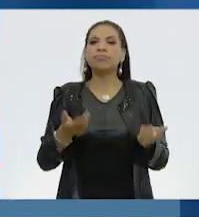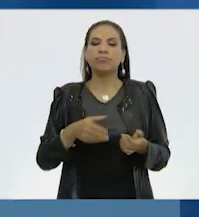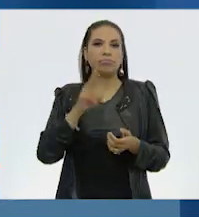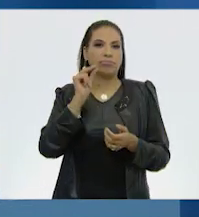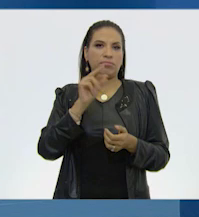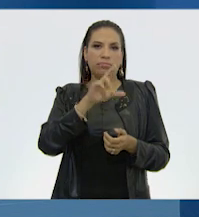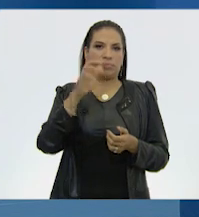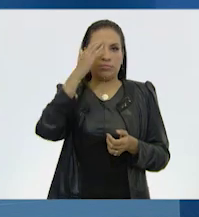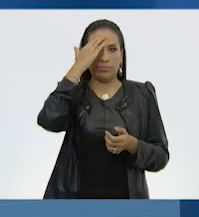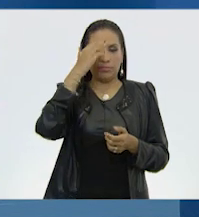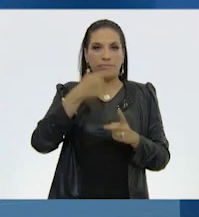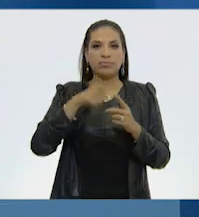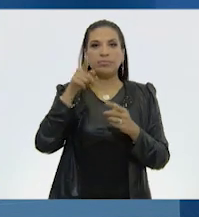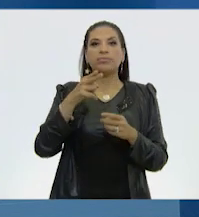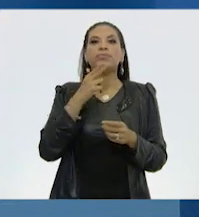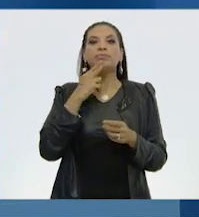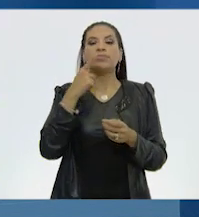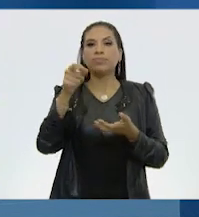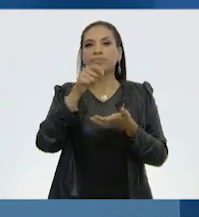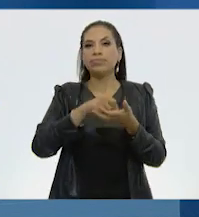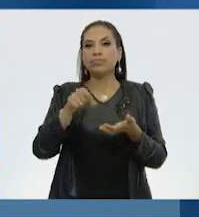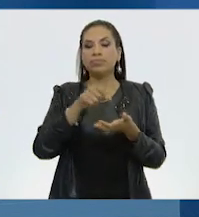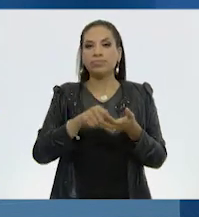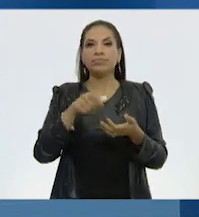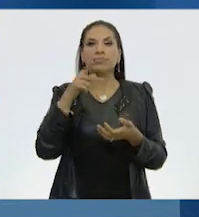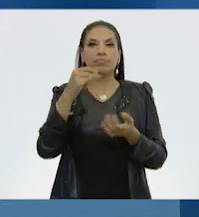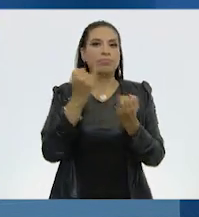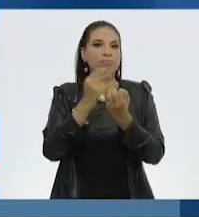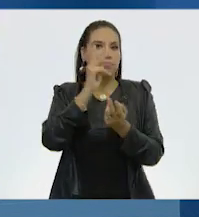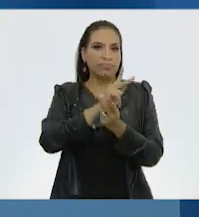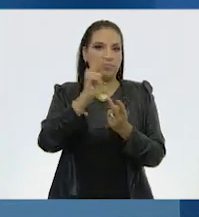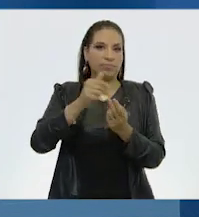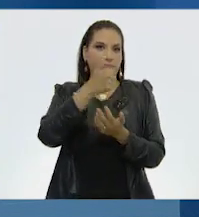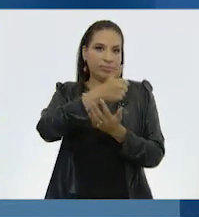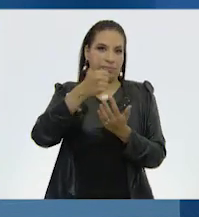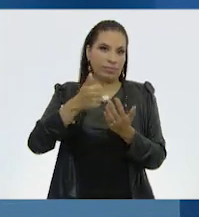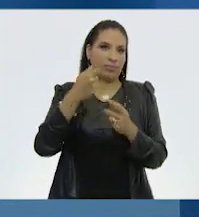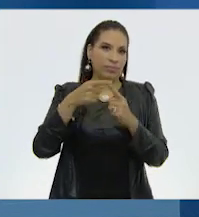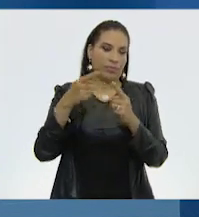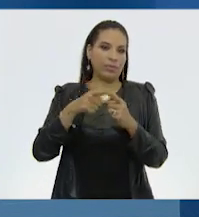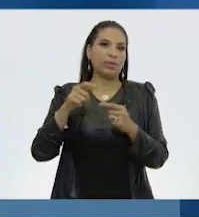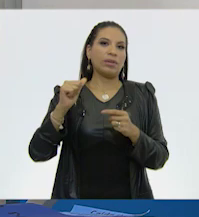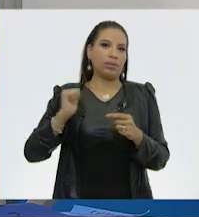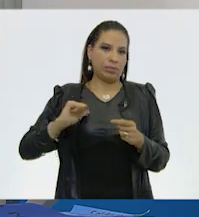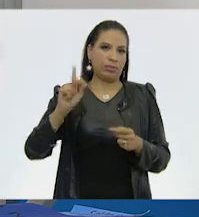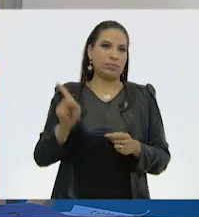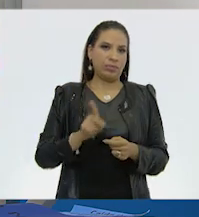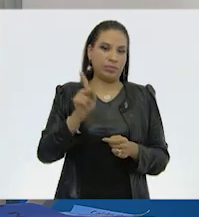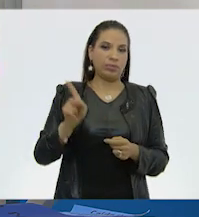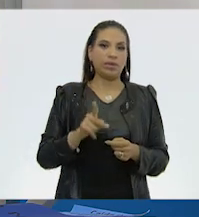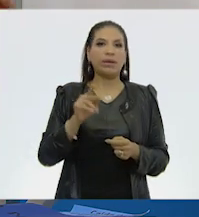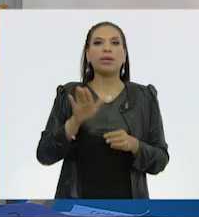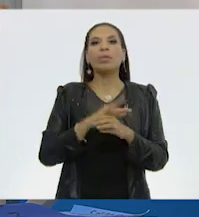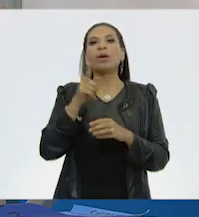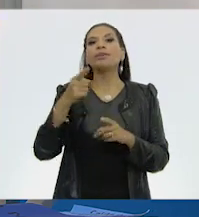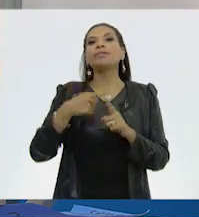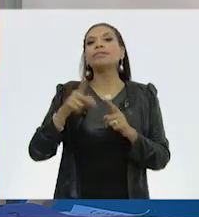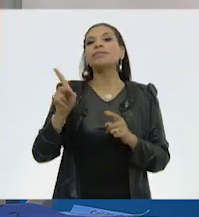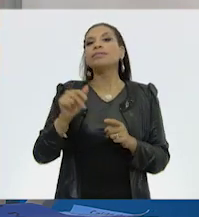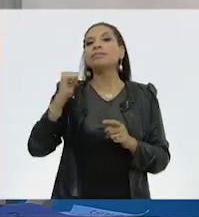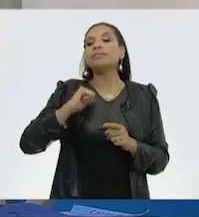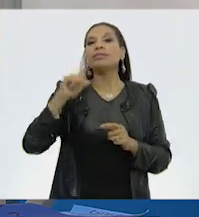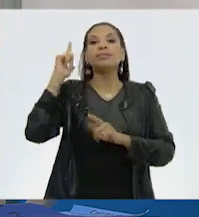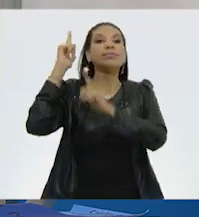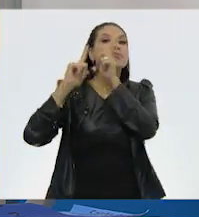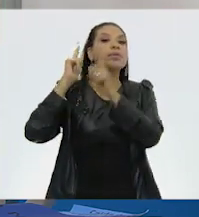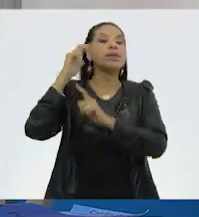se reconozca que la finalidad de la escritura sea similar en cada una de estas civilizaciones. Para el caso de las civilizaciones